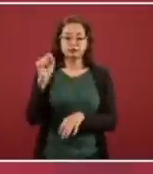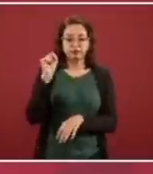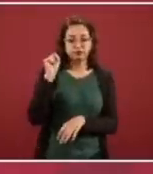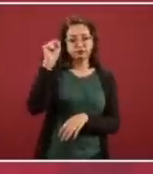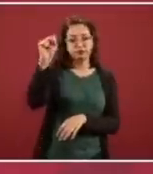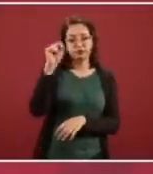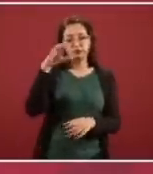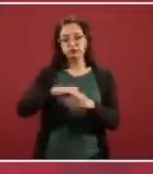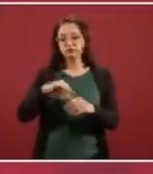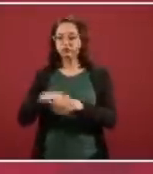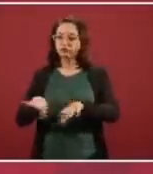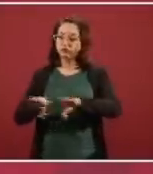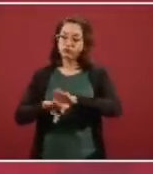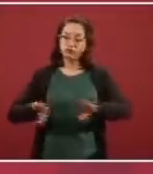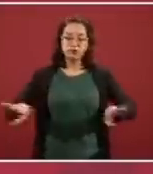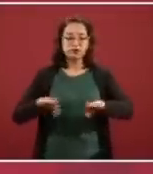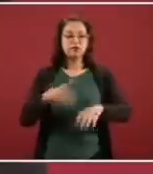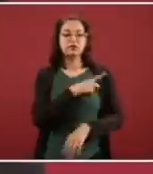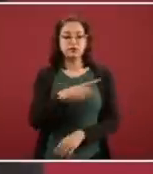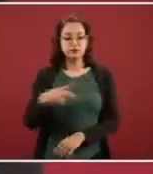democracia sindical,